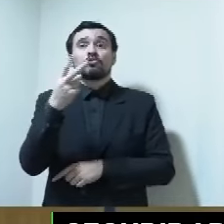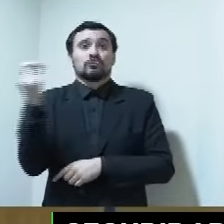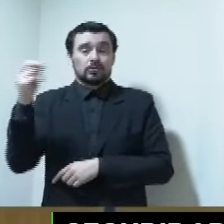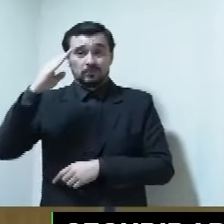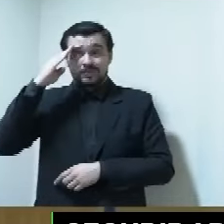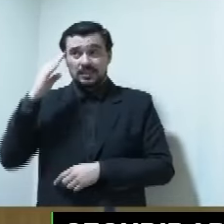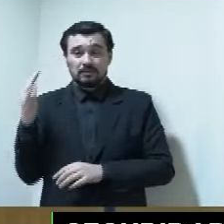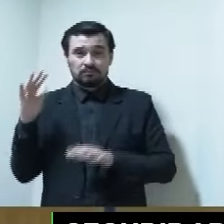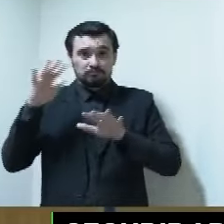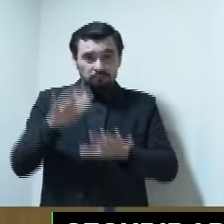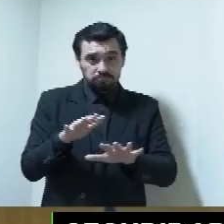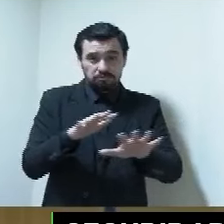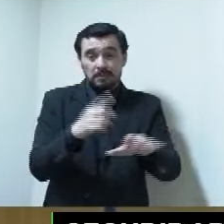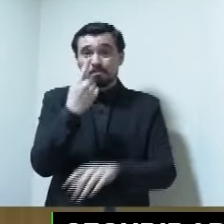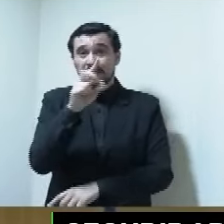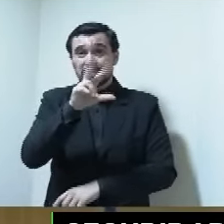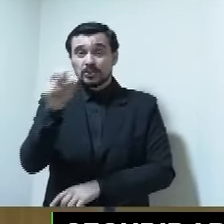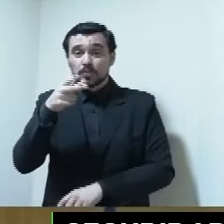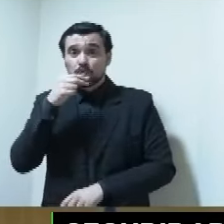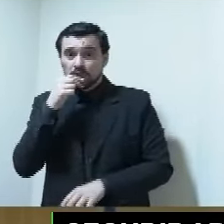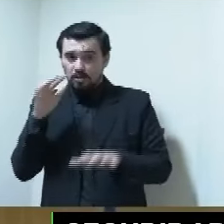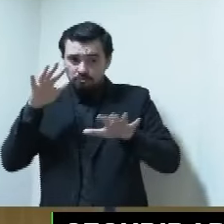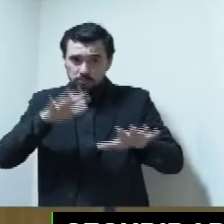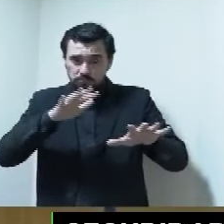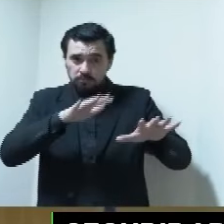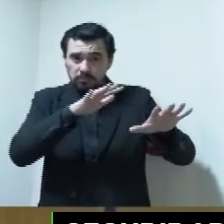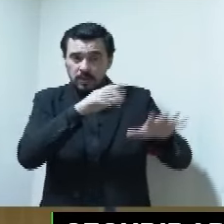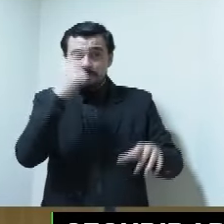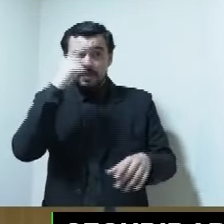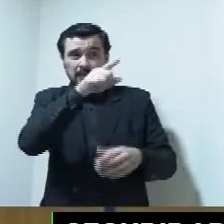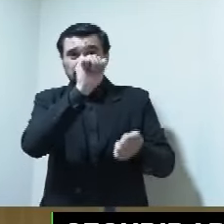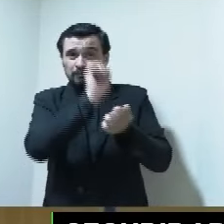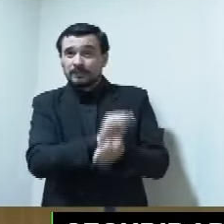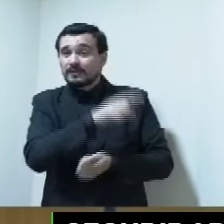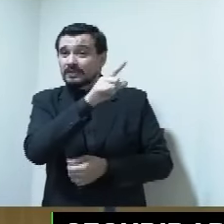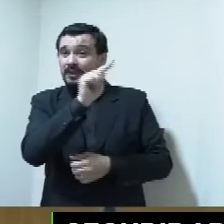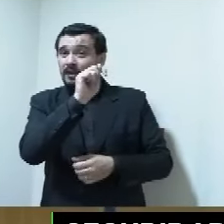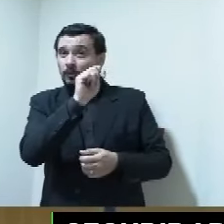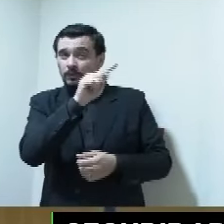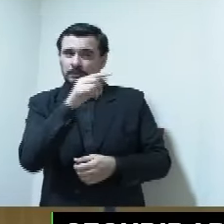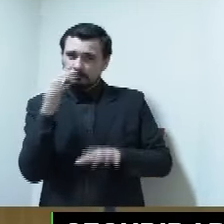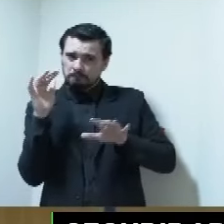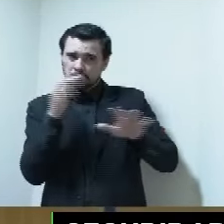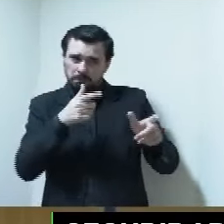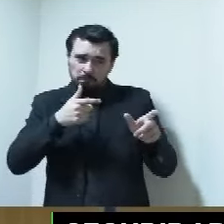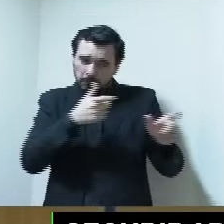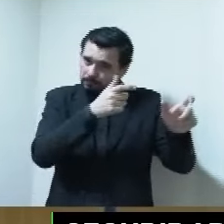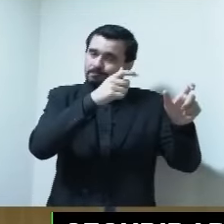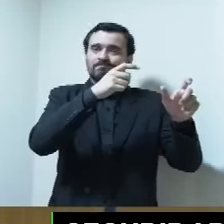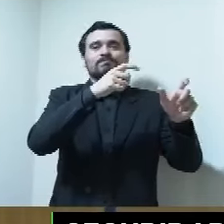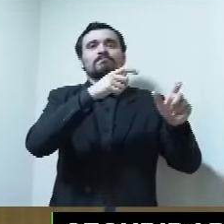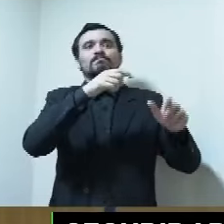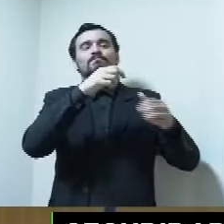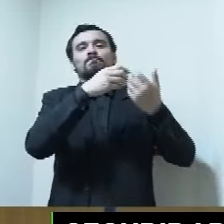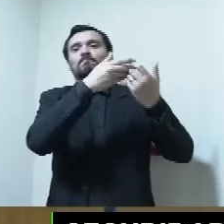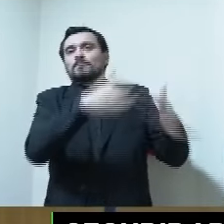militares y 1.300 policías, recuperando el control de la penitenciaría de Tacumbú. Esto es patriotismo. Dejar